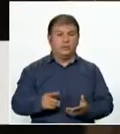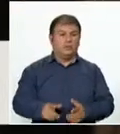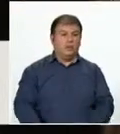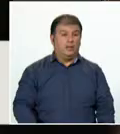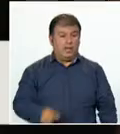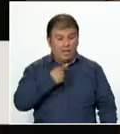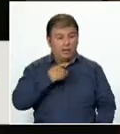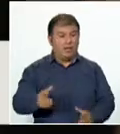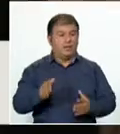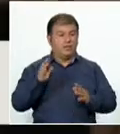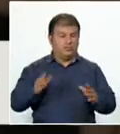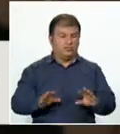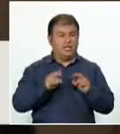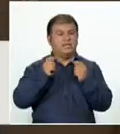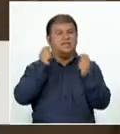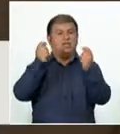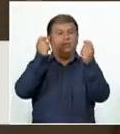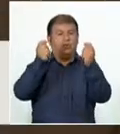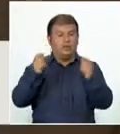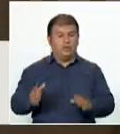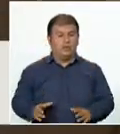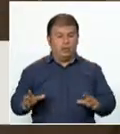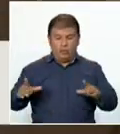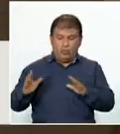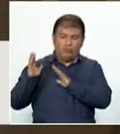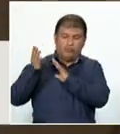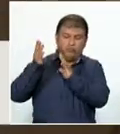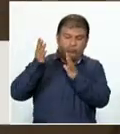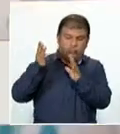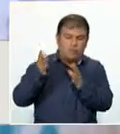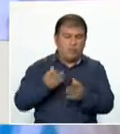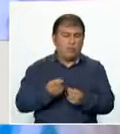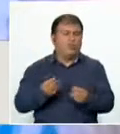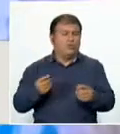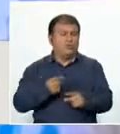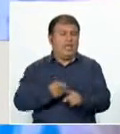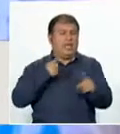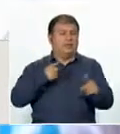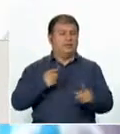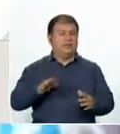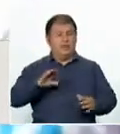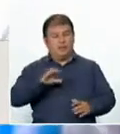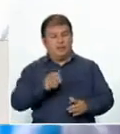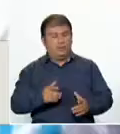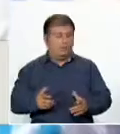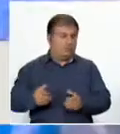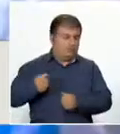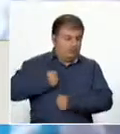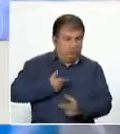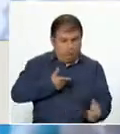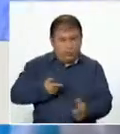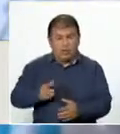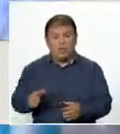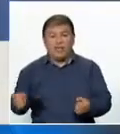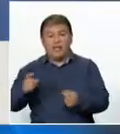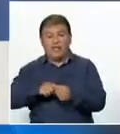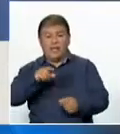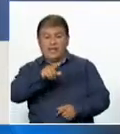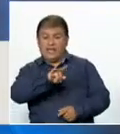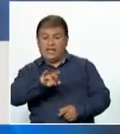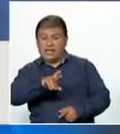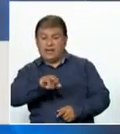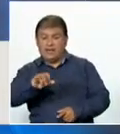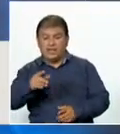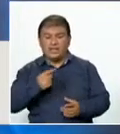Timochenko, encabezó la ceremonia en un congreso lleno de exterroristas, bueno, combatientes los llaman algunos. Los miembros de la guerrilla definirán